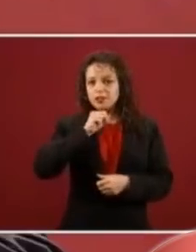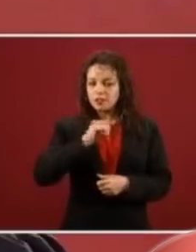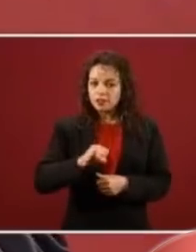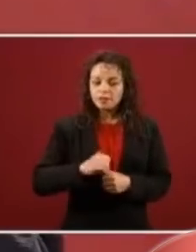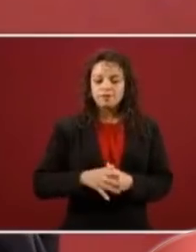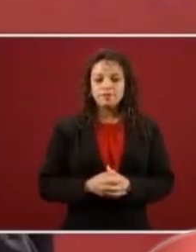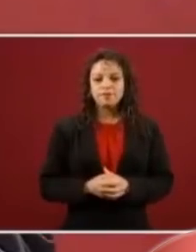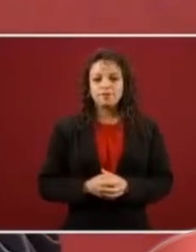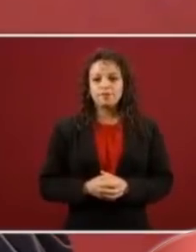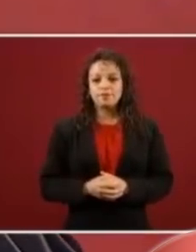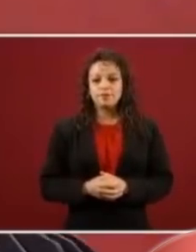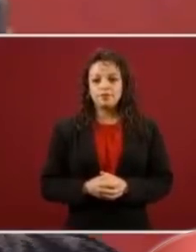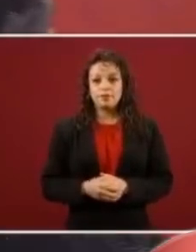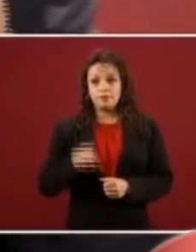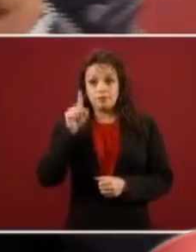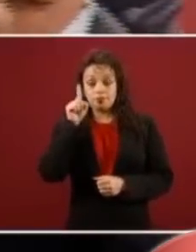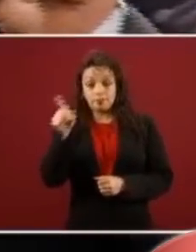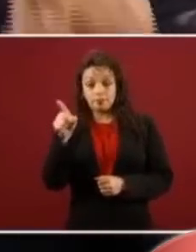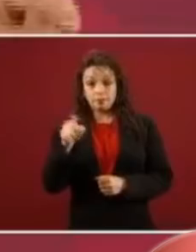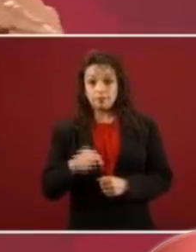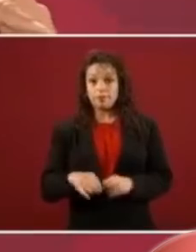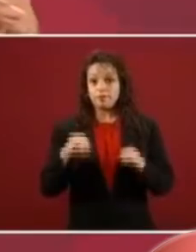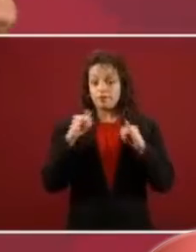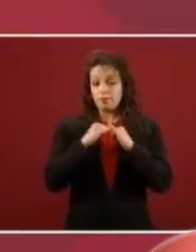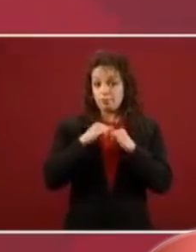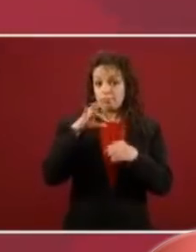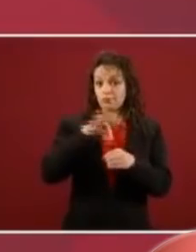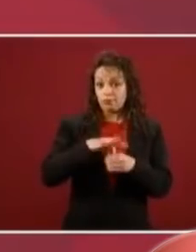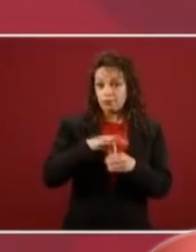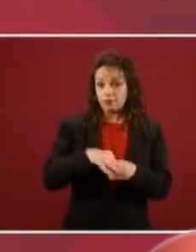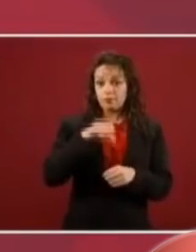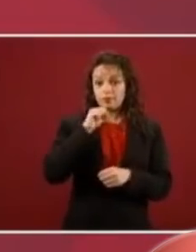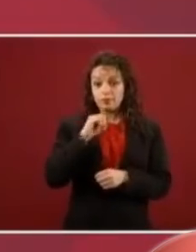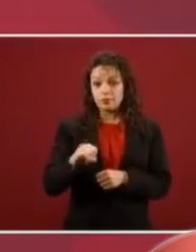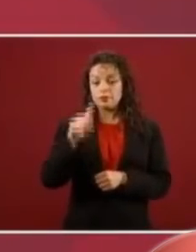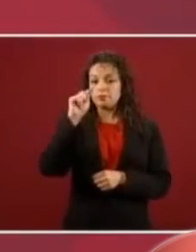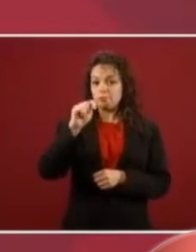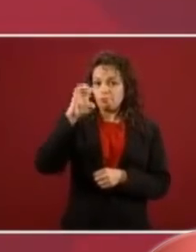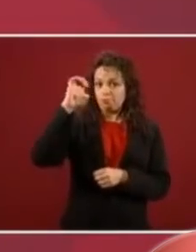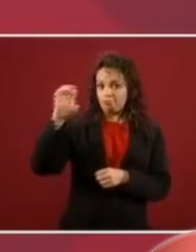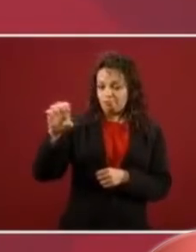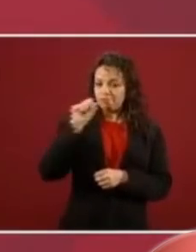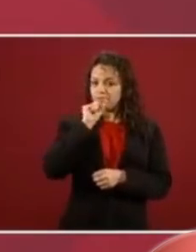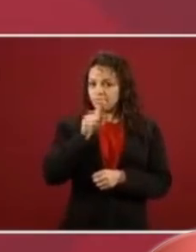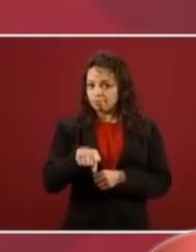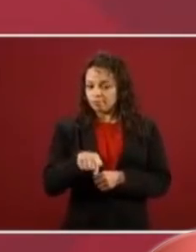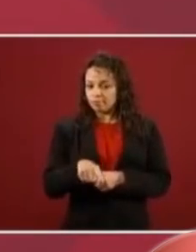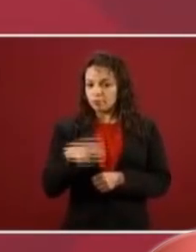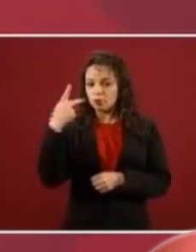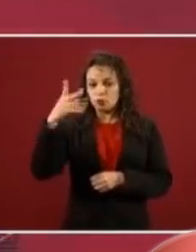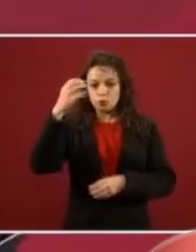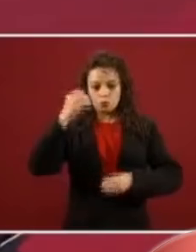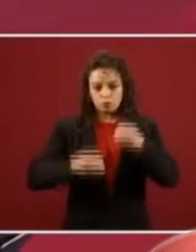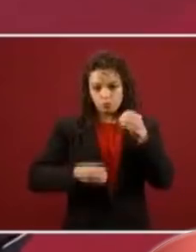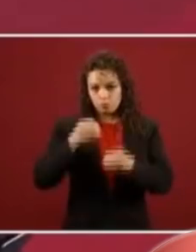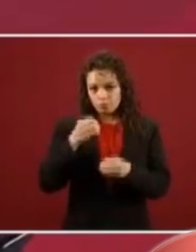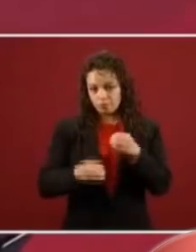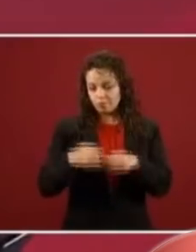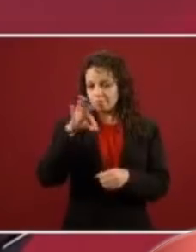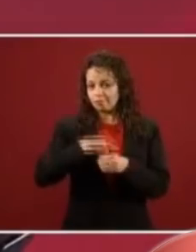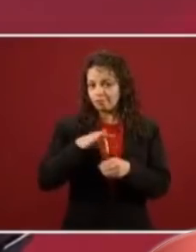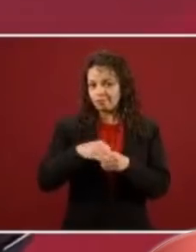sí el Instituto Electoral, sí el Tribunal Electoral, sí la Fiscalía Electoral